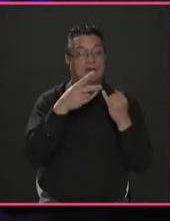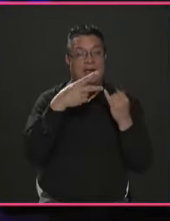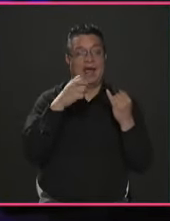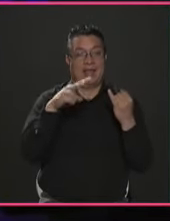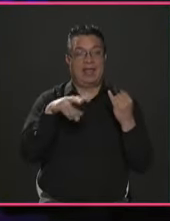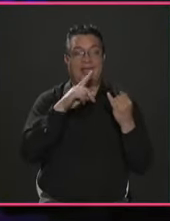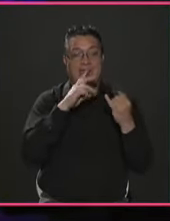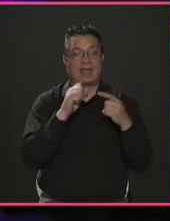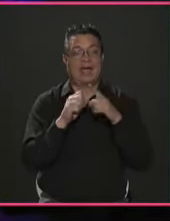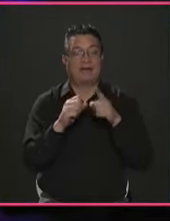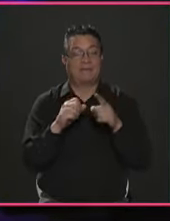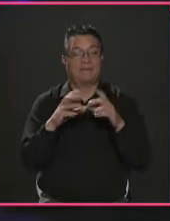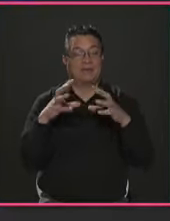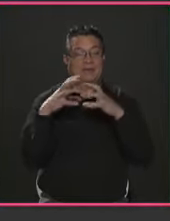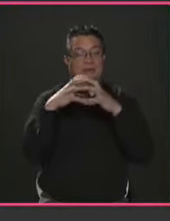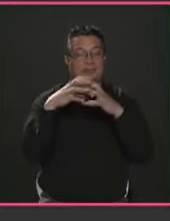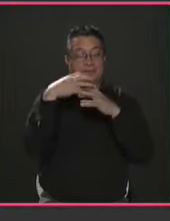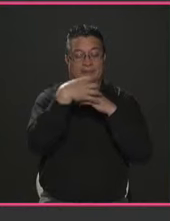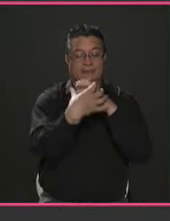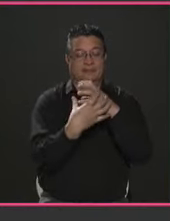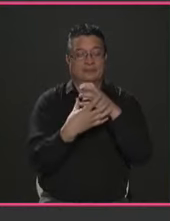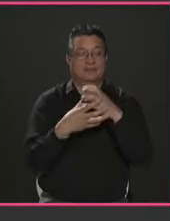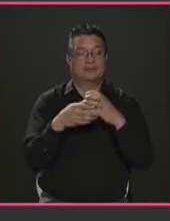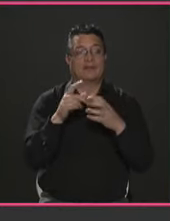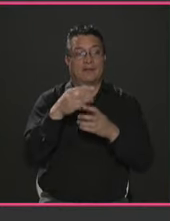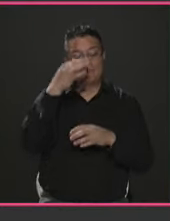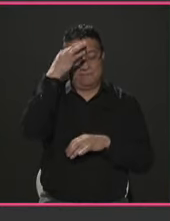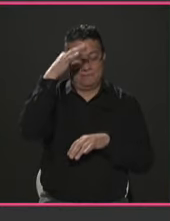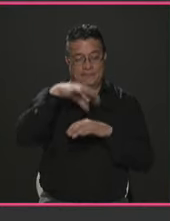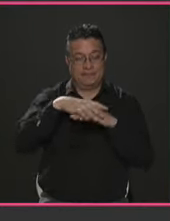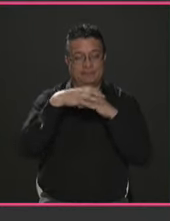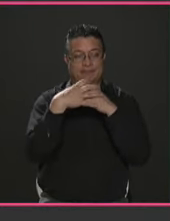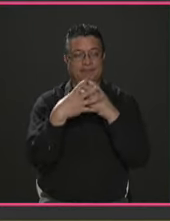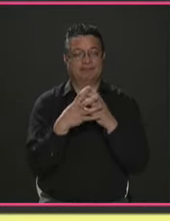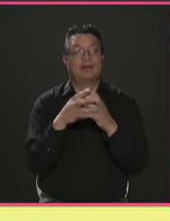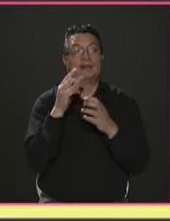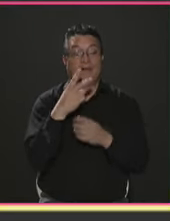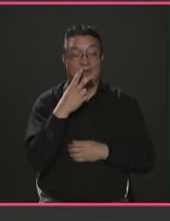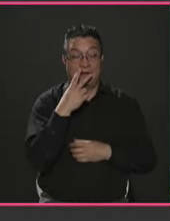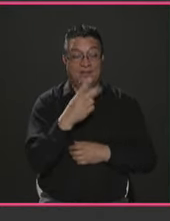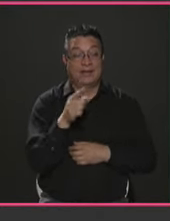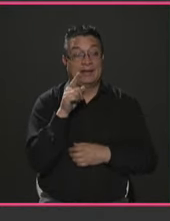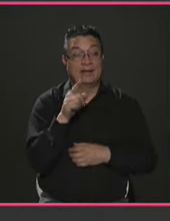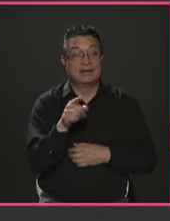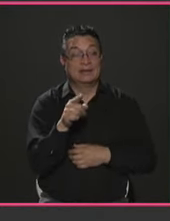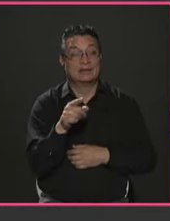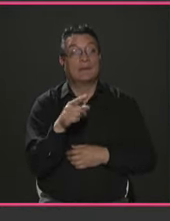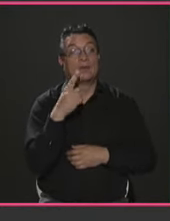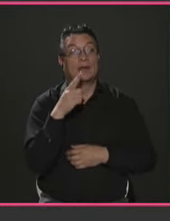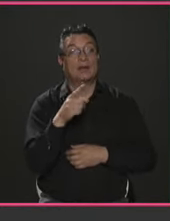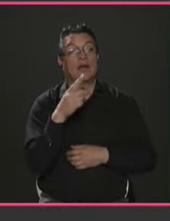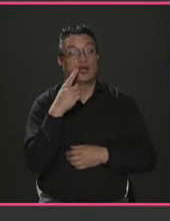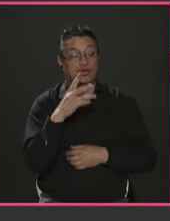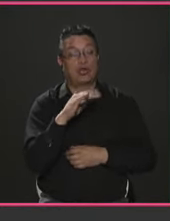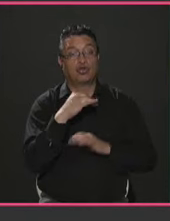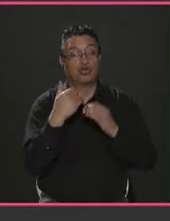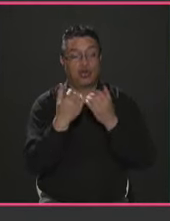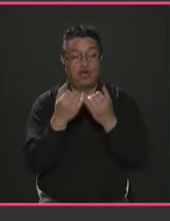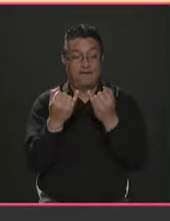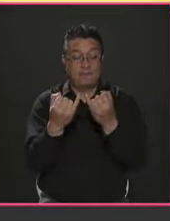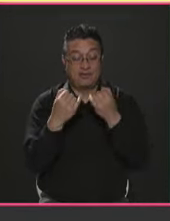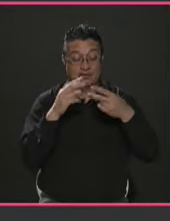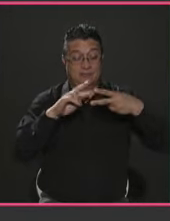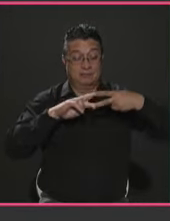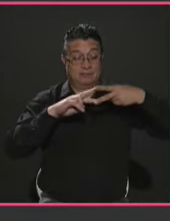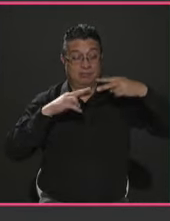virus lo que Nosotros llamamos una partícula de virulenta Así es como se ve y esta una partícula que lleva toda información genética del